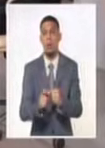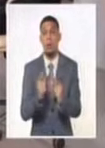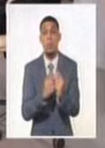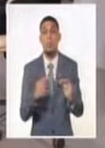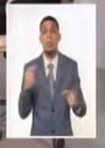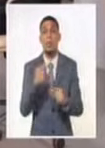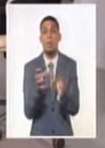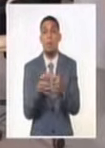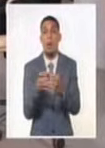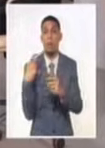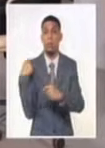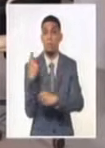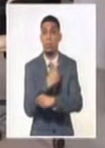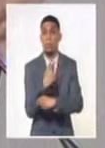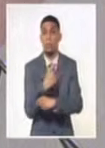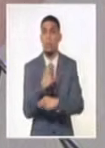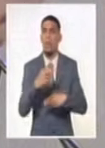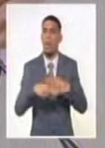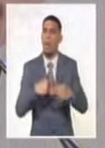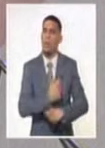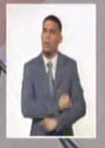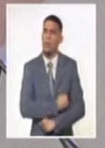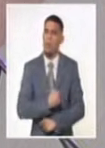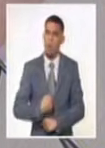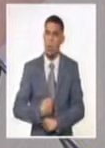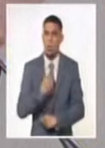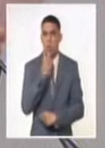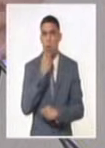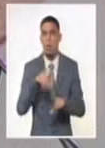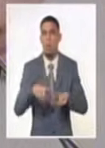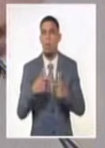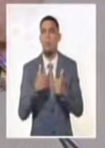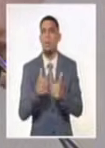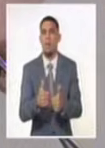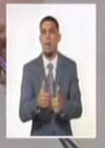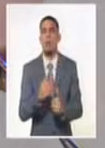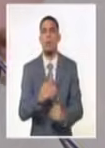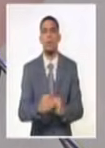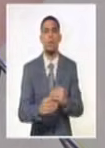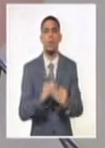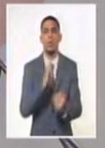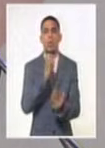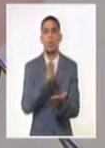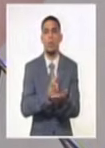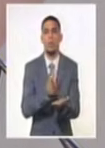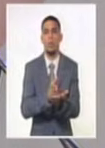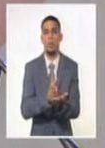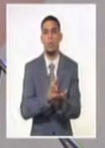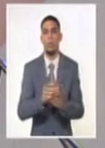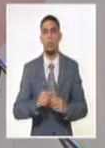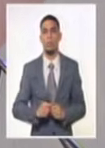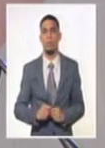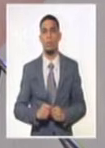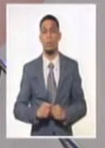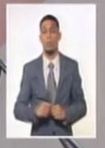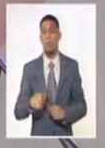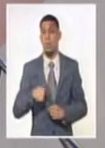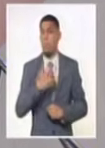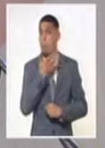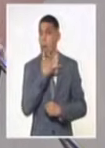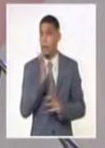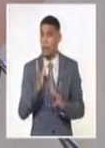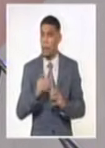haciendo un enorme esfuerzo para darle vitalidad, continuidad a los procesos de la educación superior, aún en estas circunstancias. Yo creo que es un